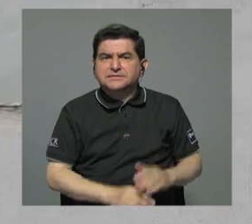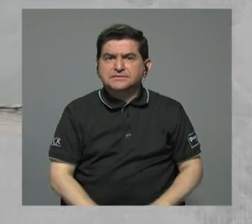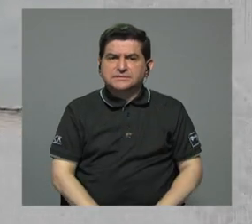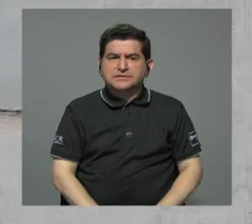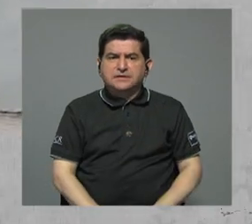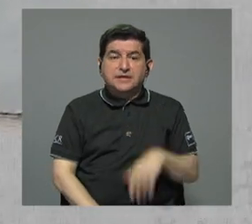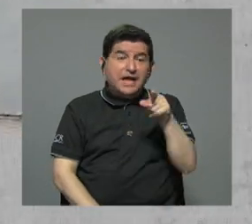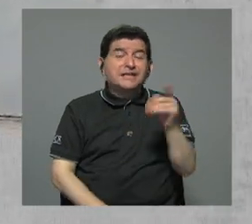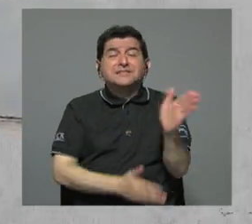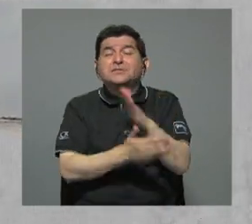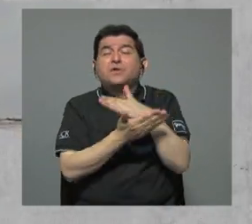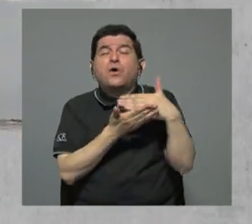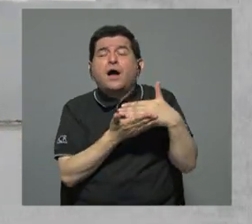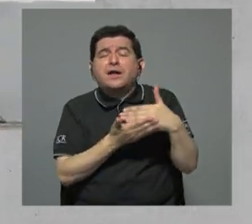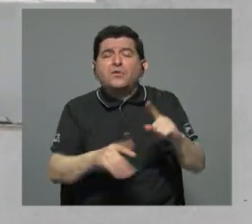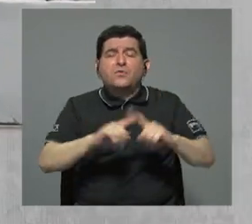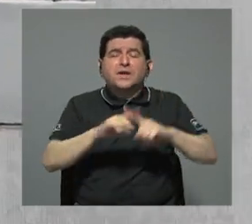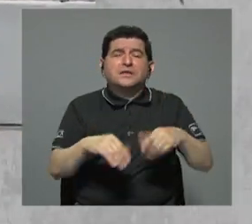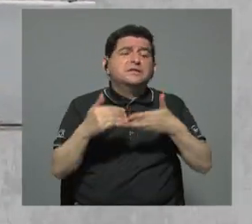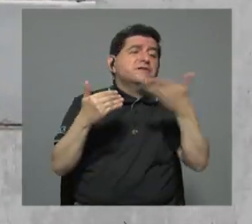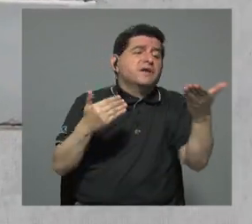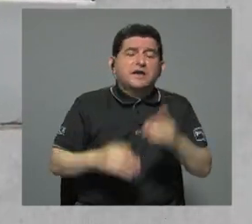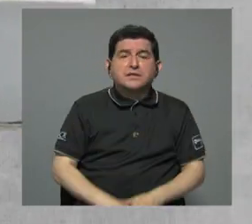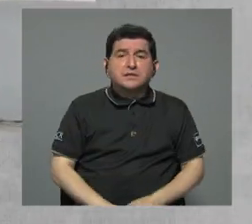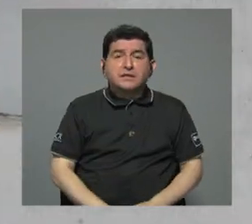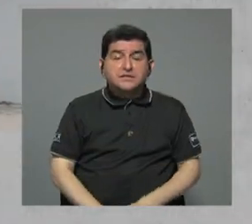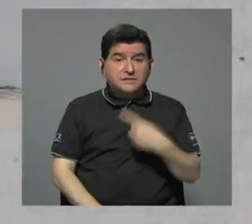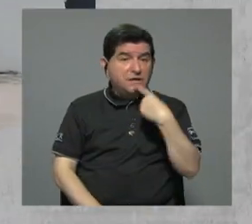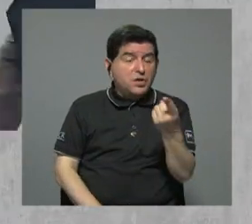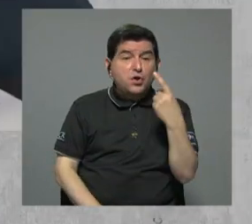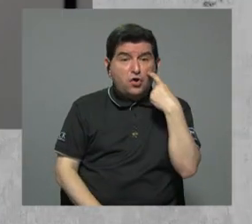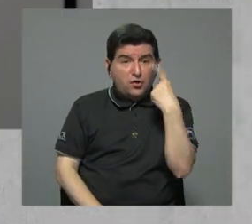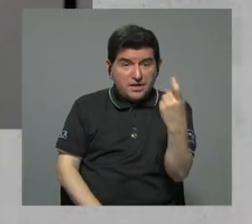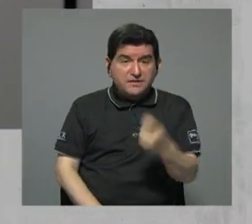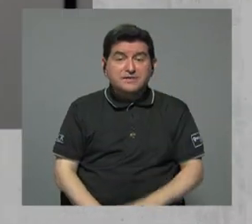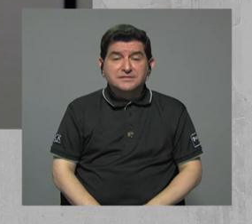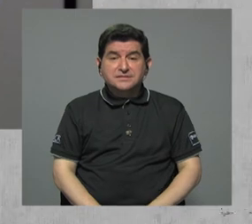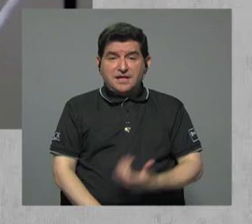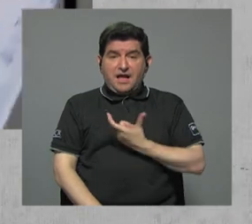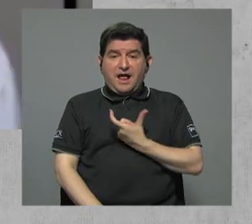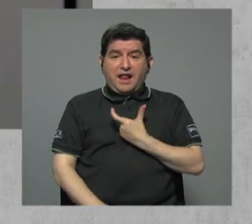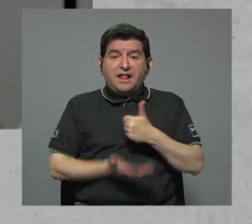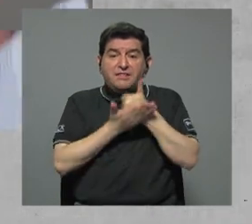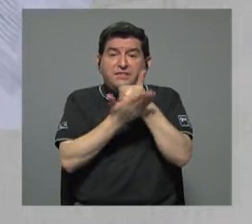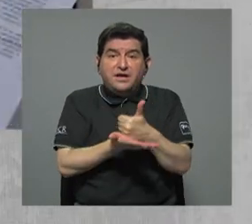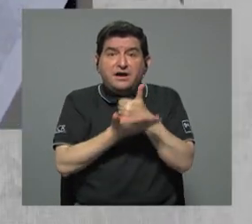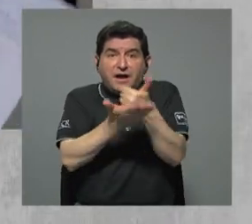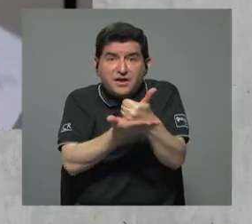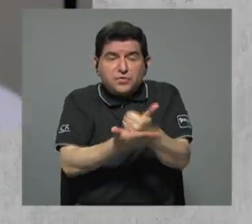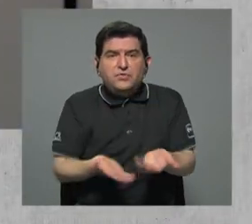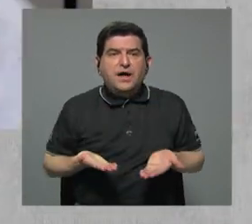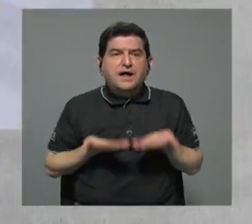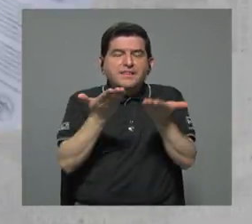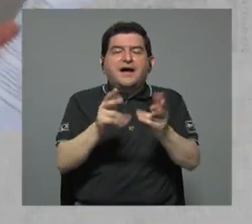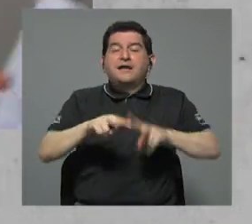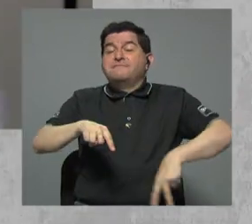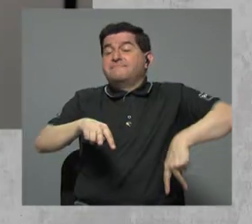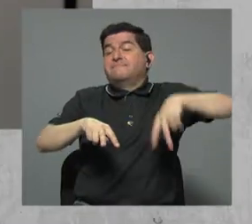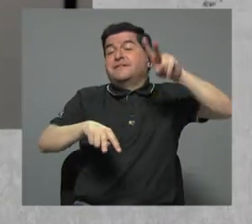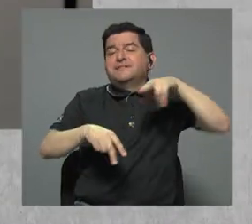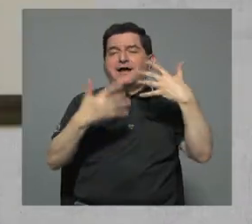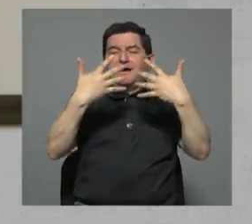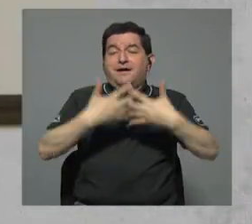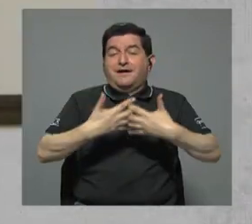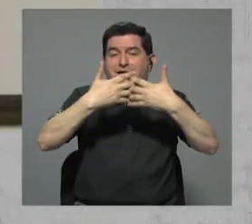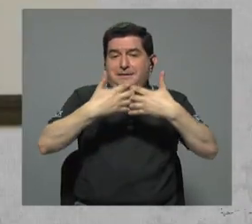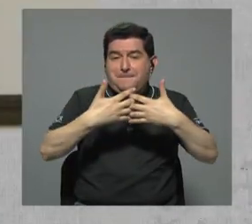éstas algunas de las muchas revelaciones lo que plantea la fiscalía es que los alcaldes colaboraron para otorgar las ventajas a estas